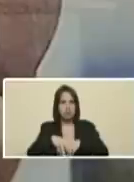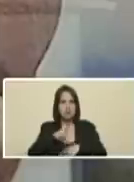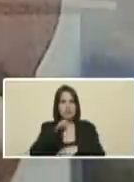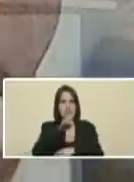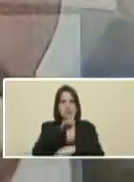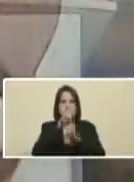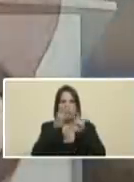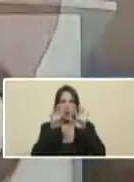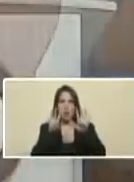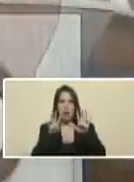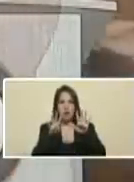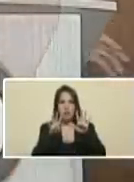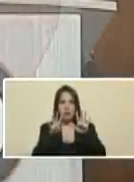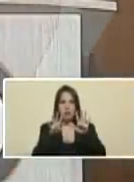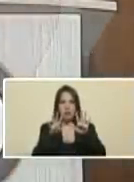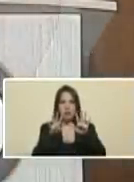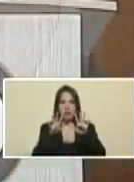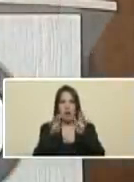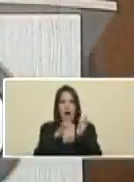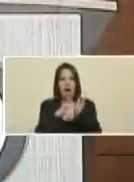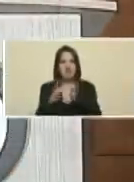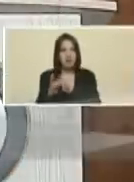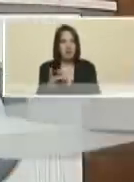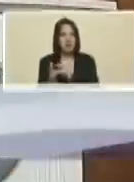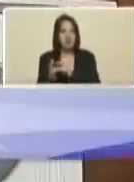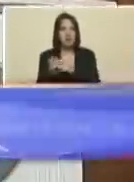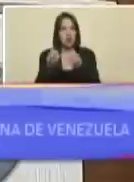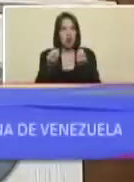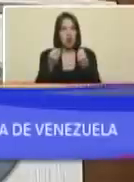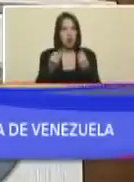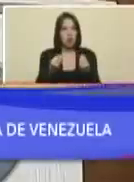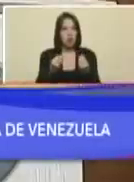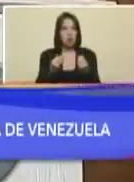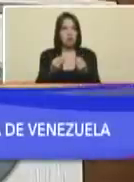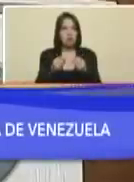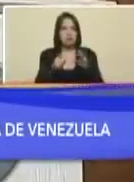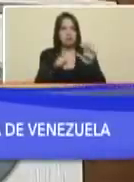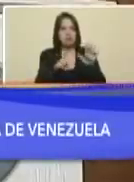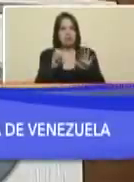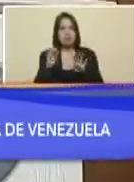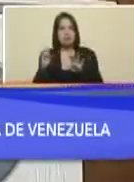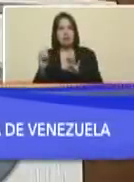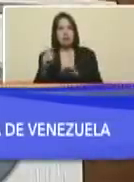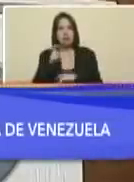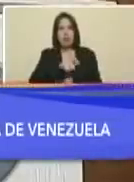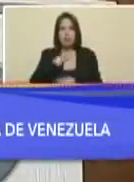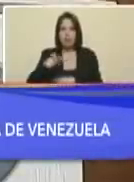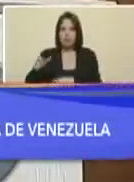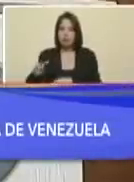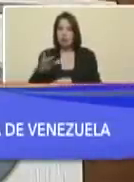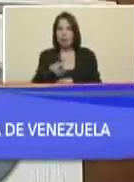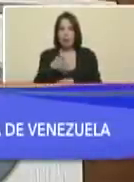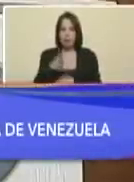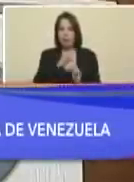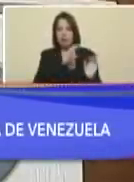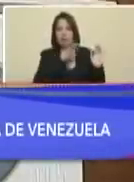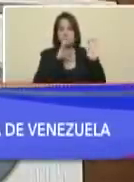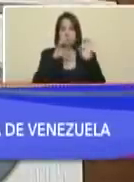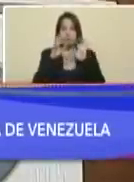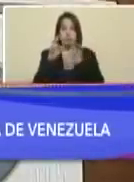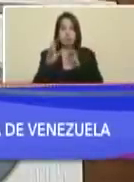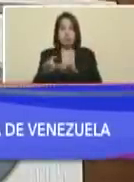año, de unos pocos, unos cientos, 200, 300 militantes revolucionarios de todas las organizaciones, la Liga